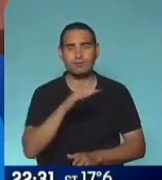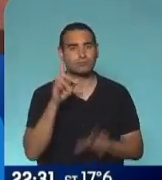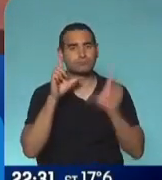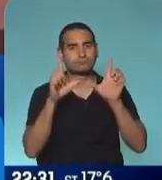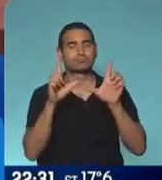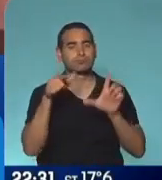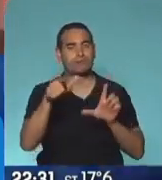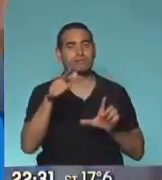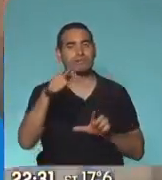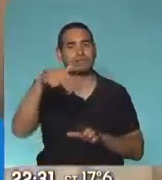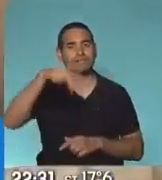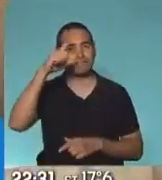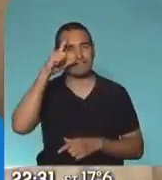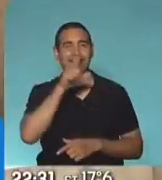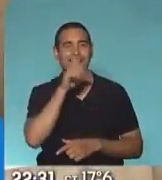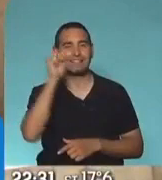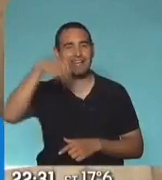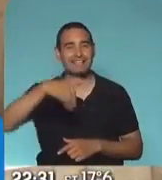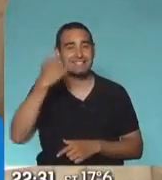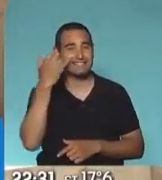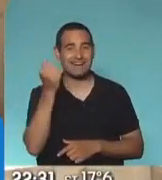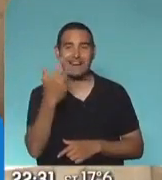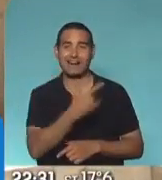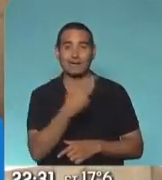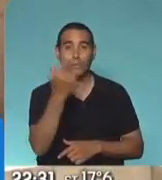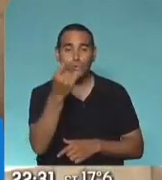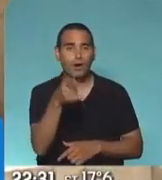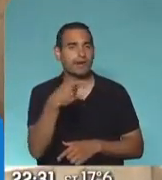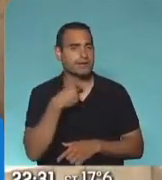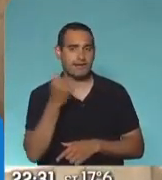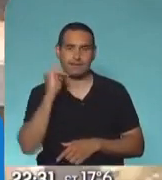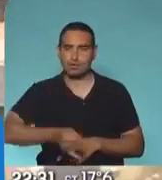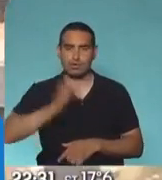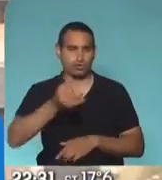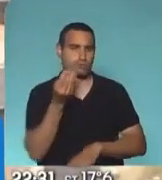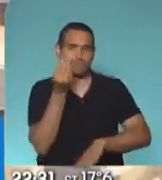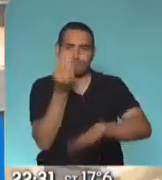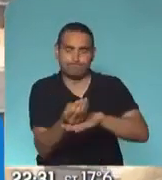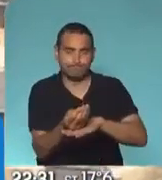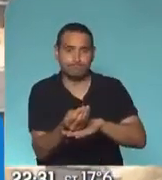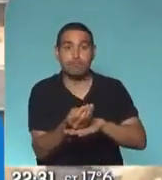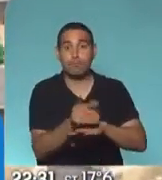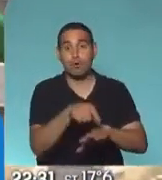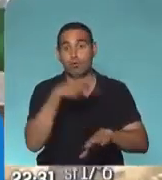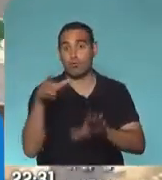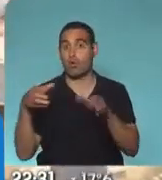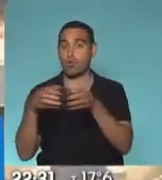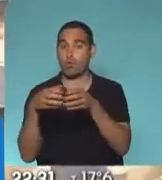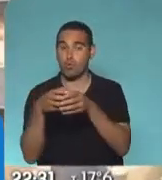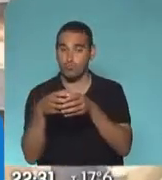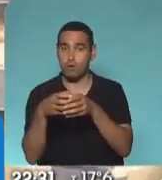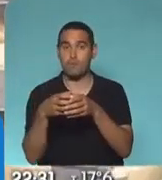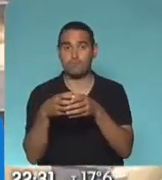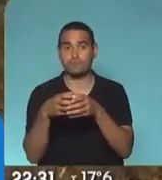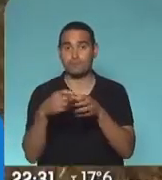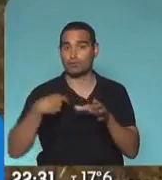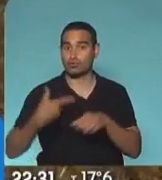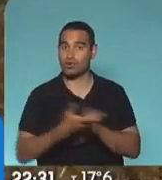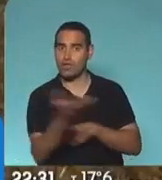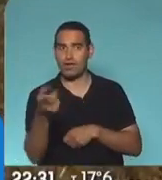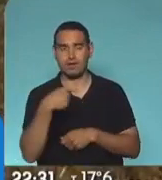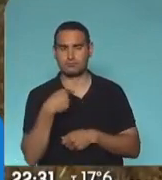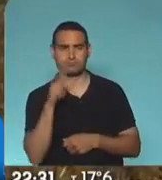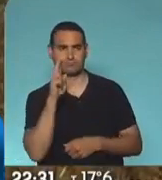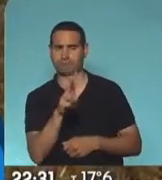Netanyahu, que insiste en ser candidato nuevamente y al cual un sector importante y creciente de la sociedad israelí no